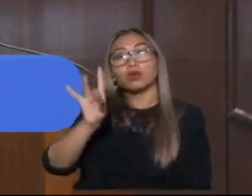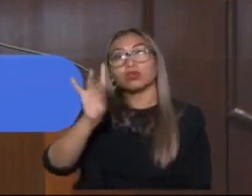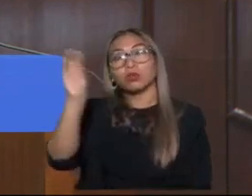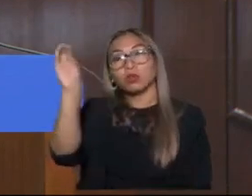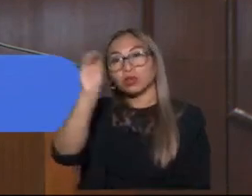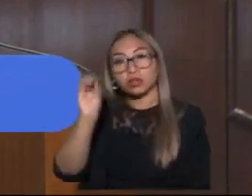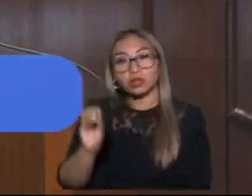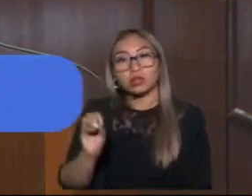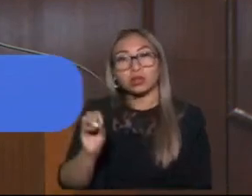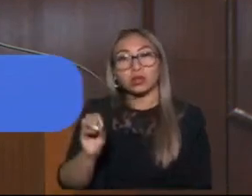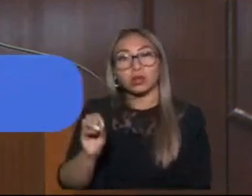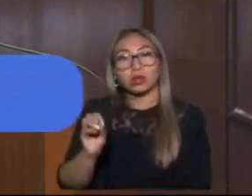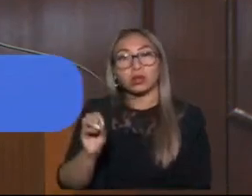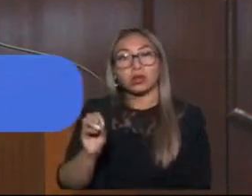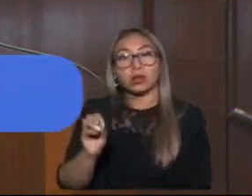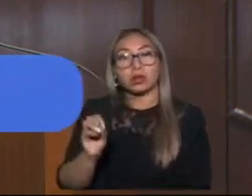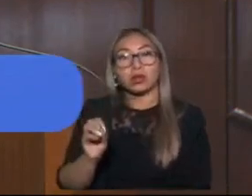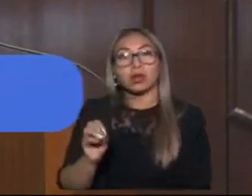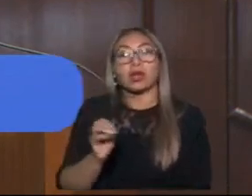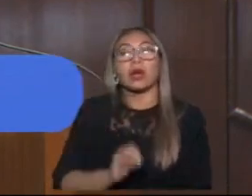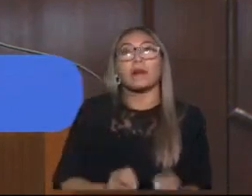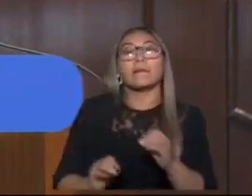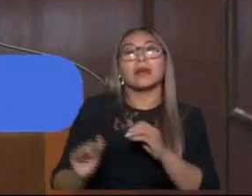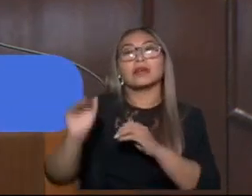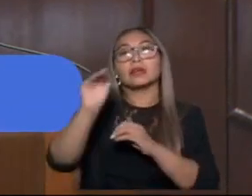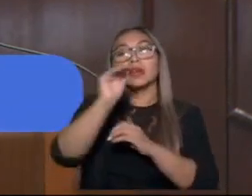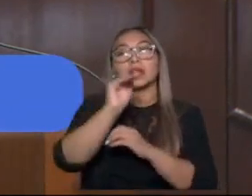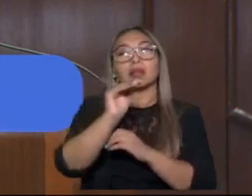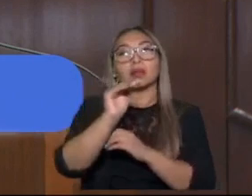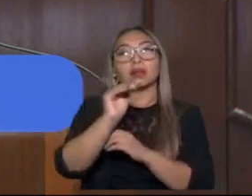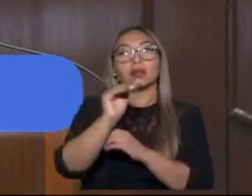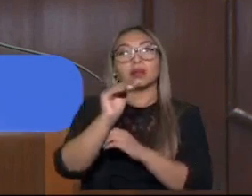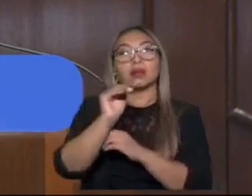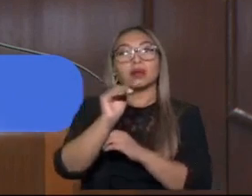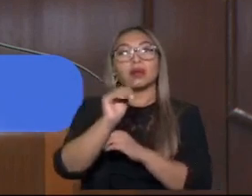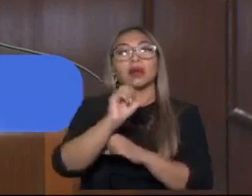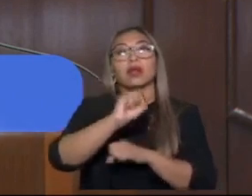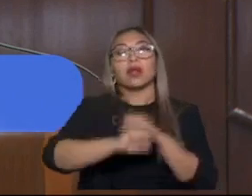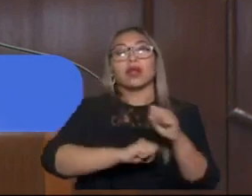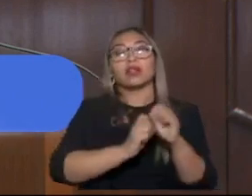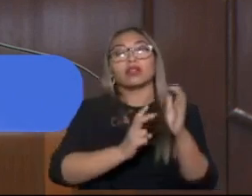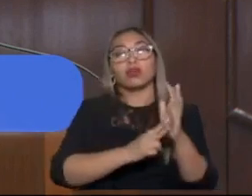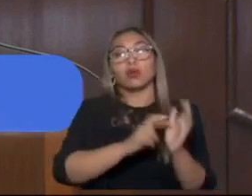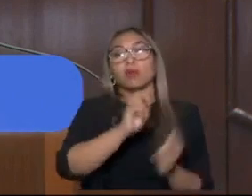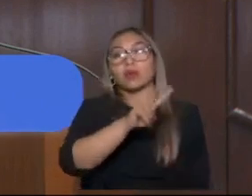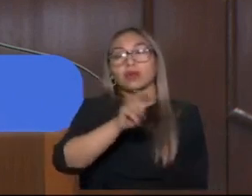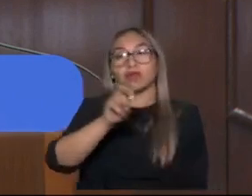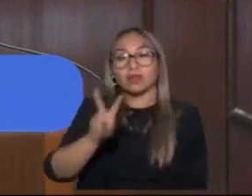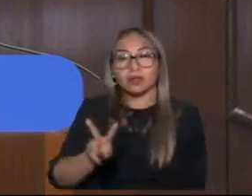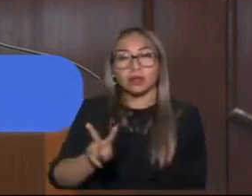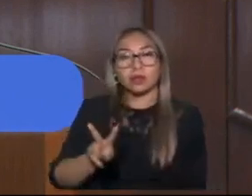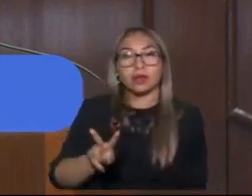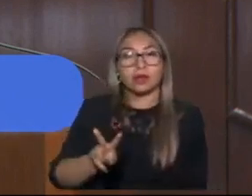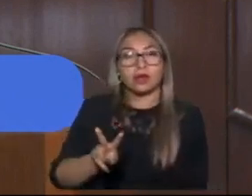15.8%, el más alto de la región. En el 2022,